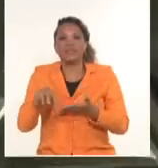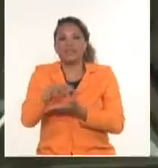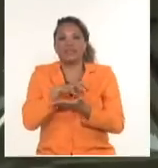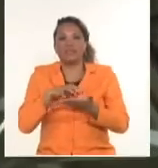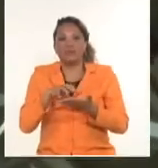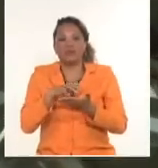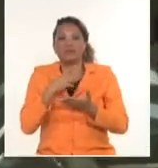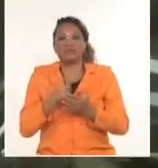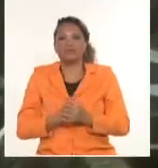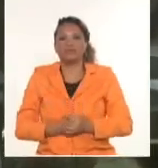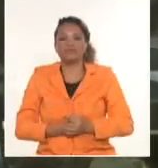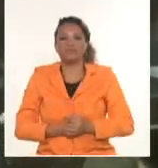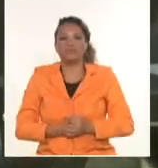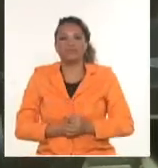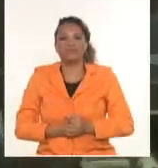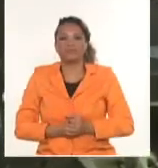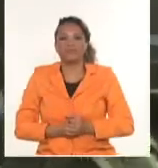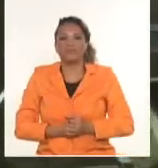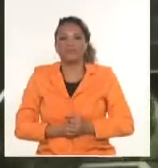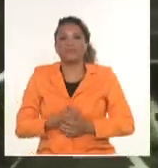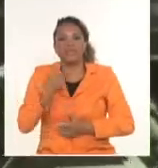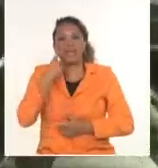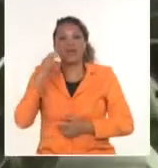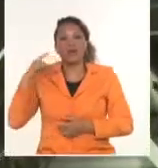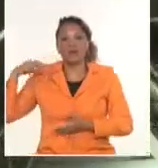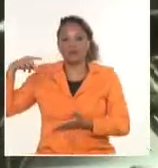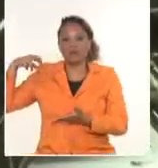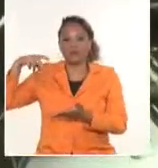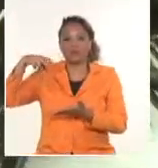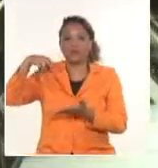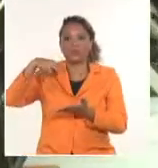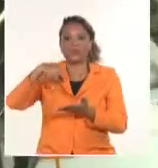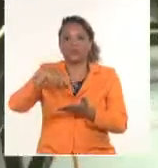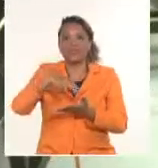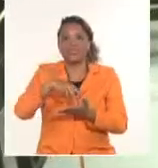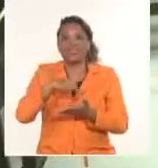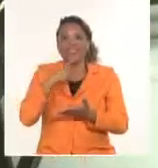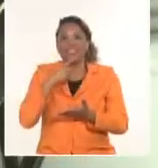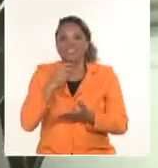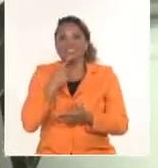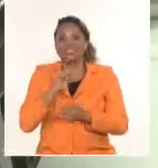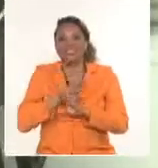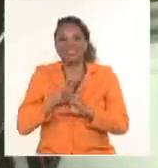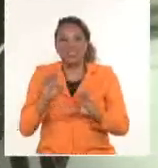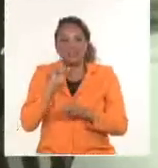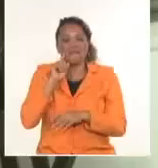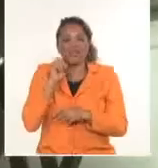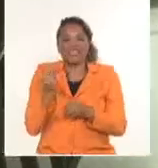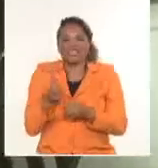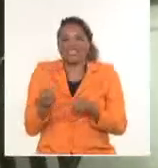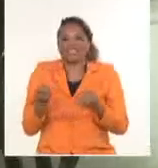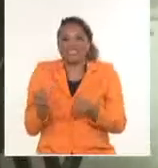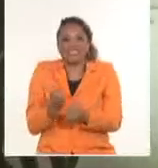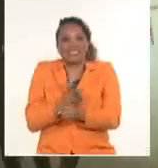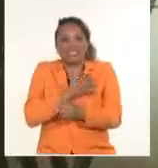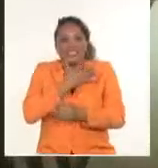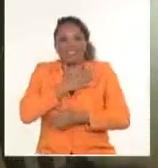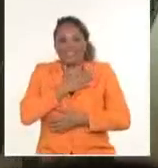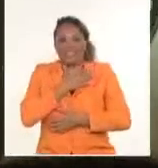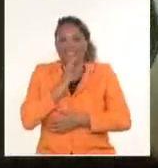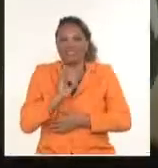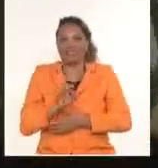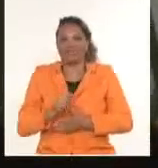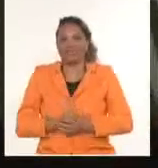tierra natal de la persona que estamos viendo descender por las escalerillas del avión. El gigante de Herradura. Ahí están.